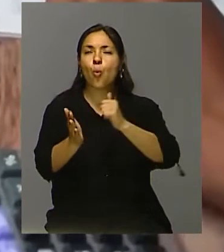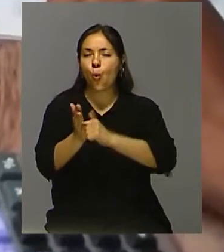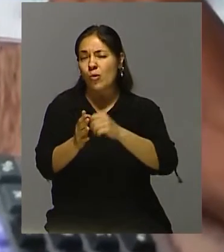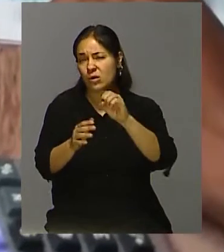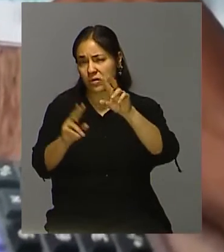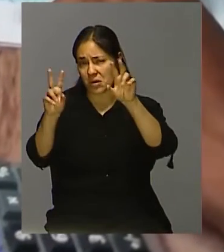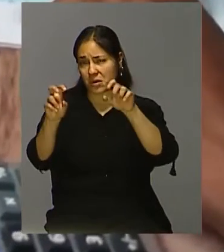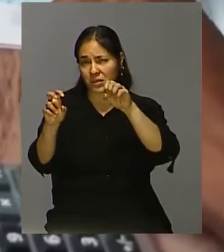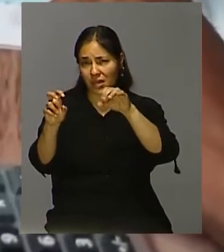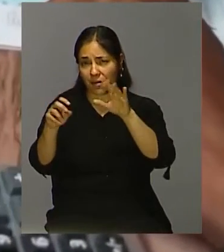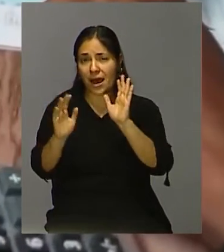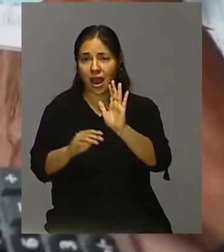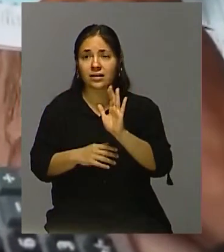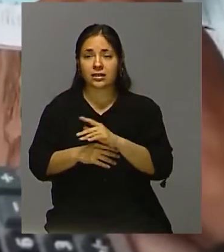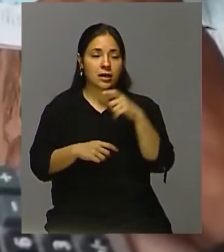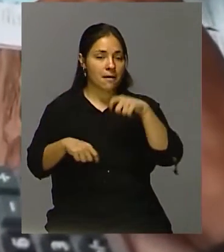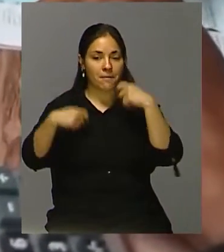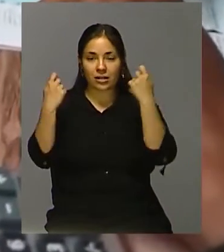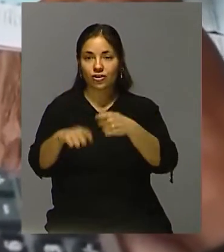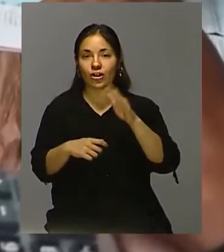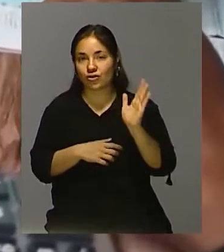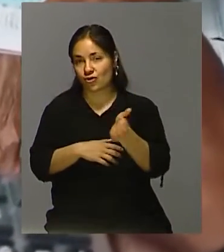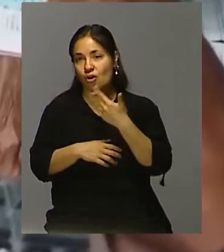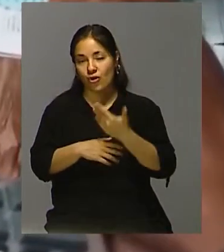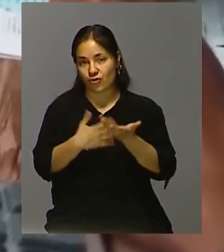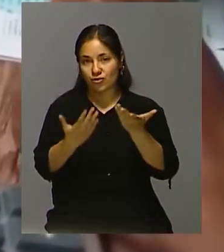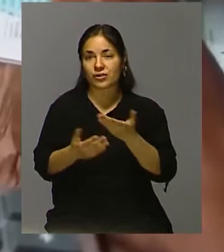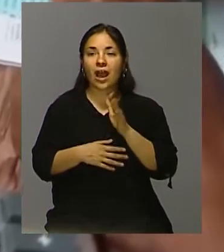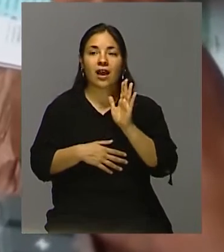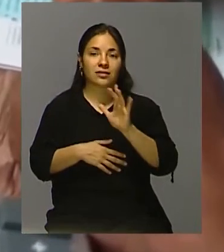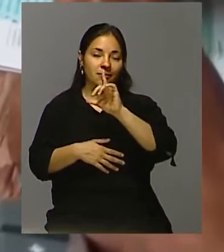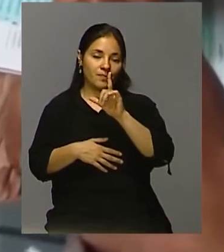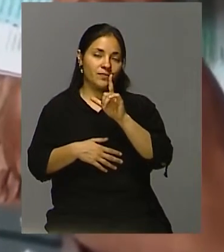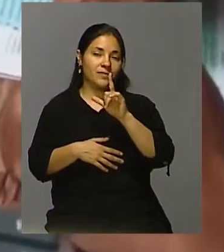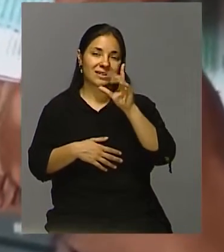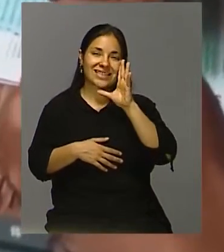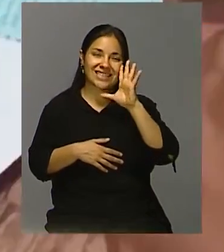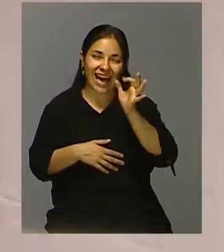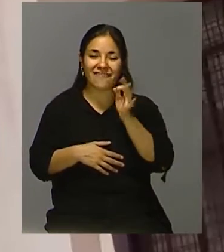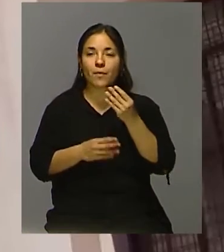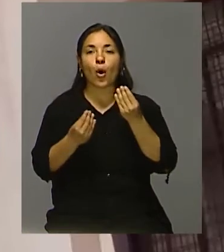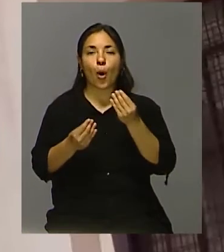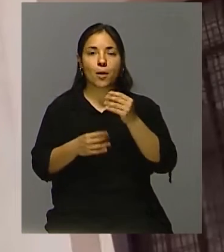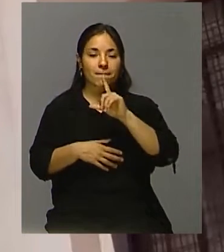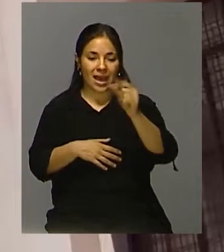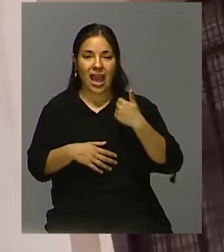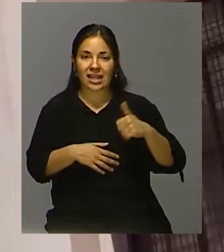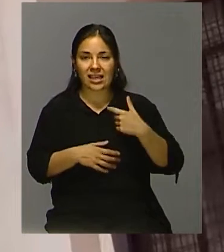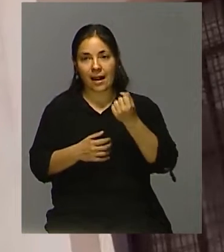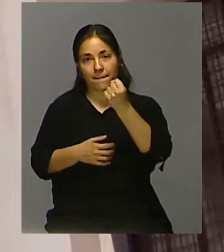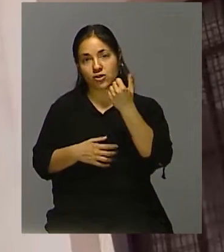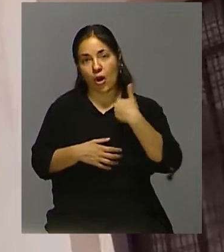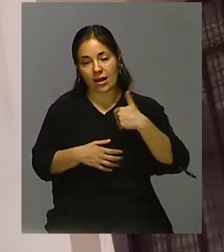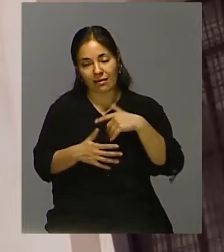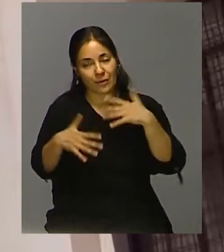todos los inversores actualmente, dada la coyuntura de la moneda acá en Argentina. Arturo, vos decías que obviamente se